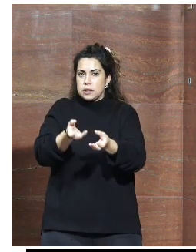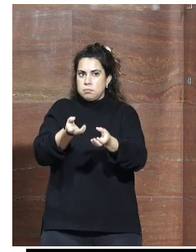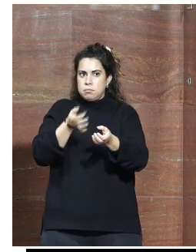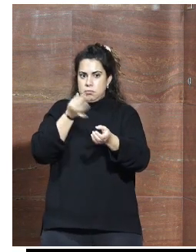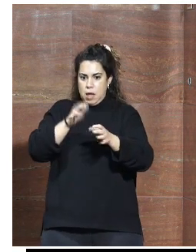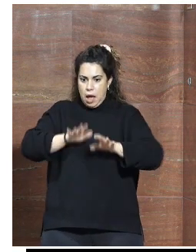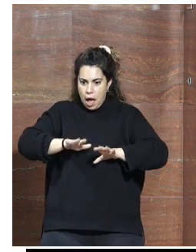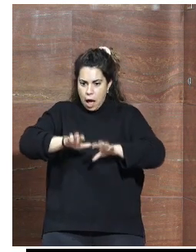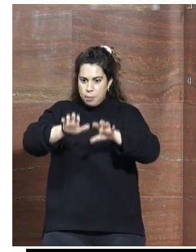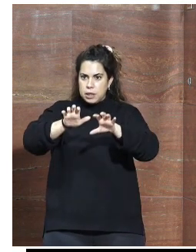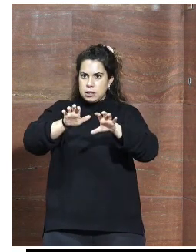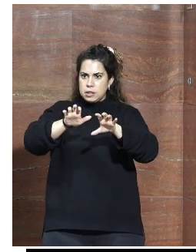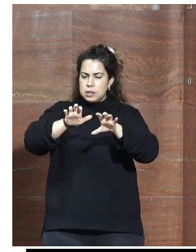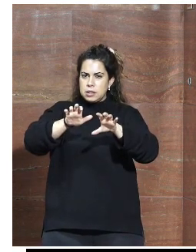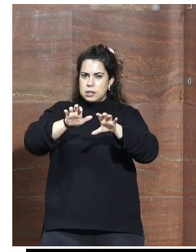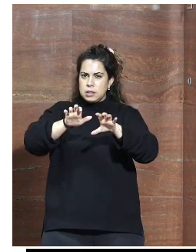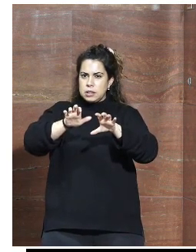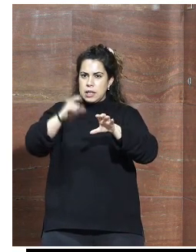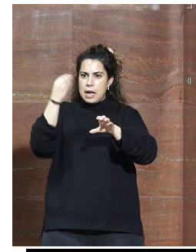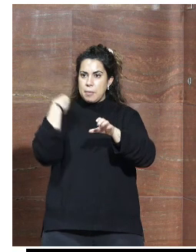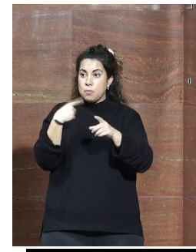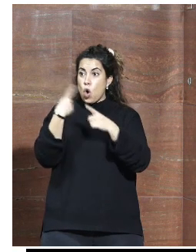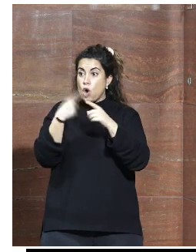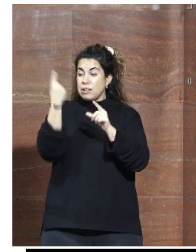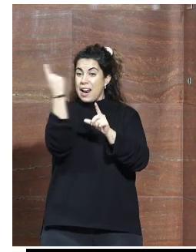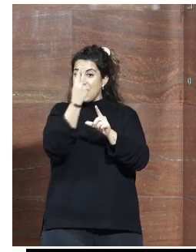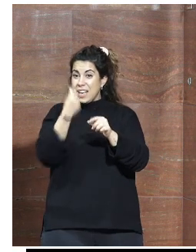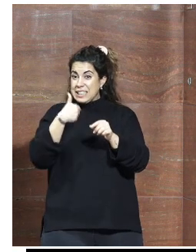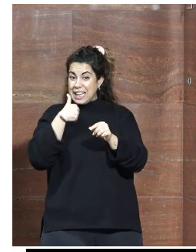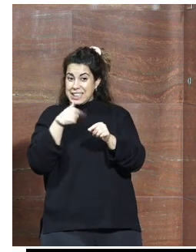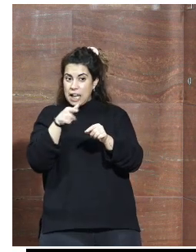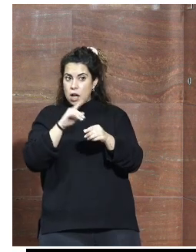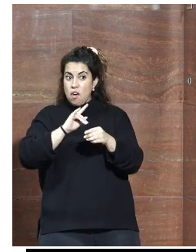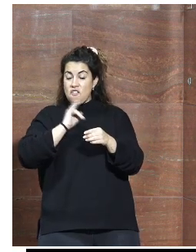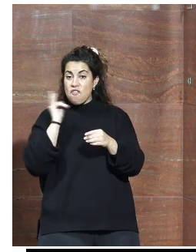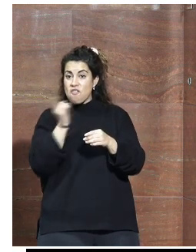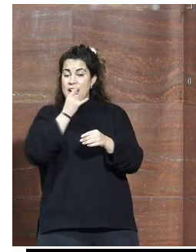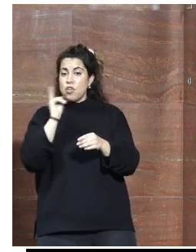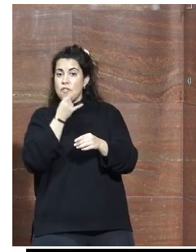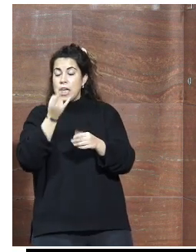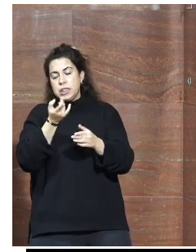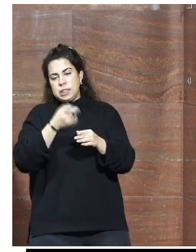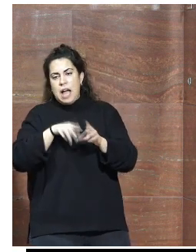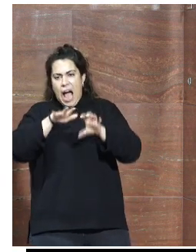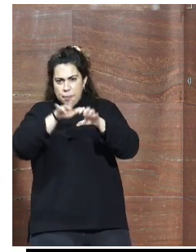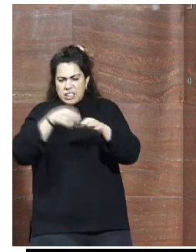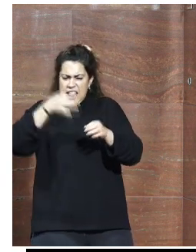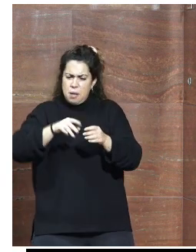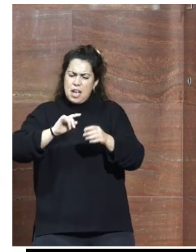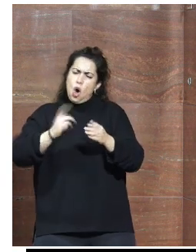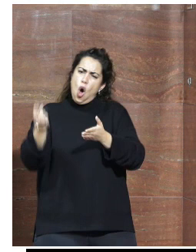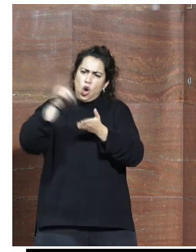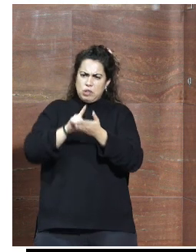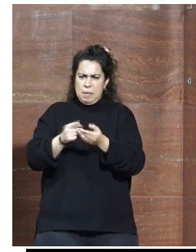aprendes de las cosas que has diseñado que no son correctas, con lo cual lo tienes que volver a rediseñar. Pero no basta con